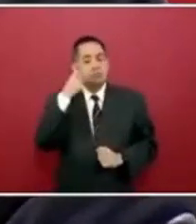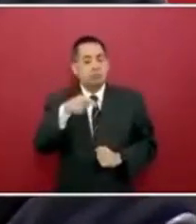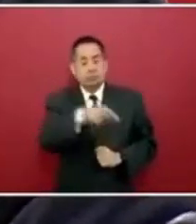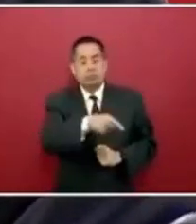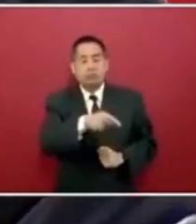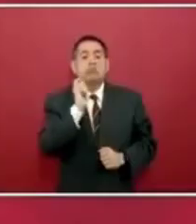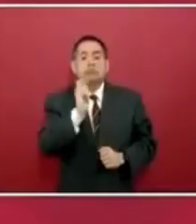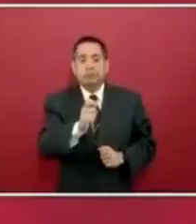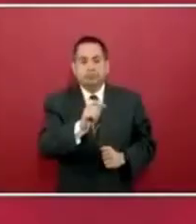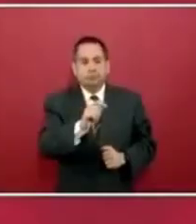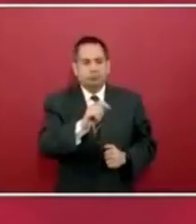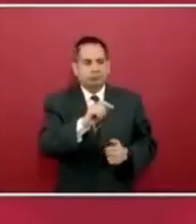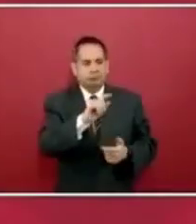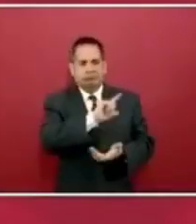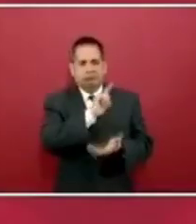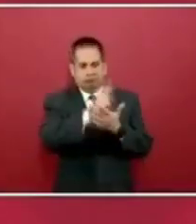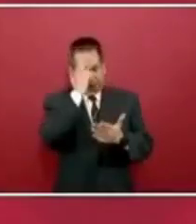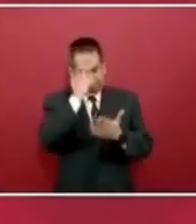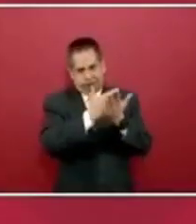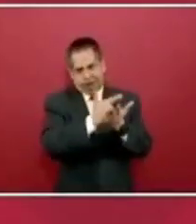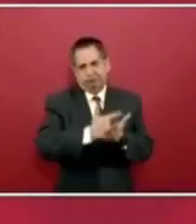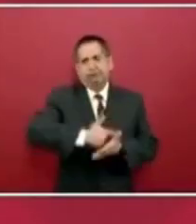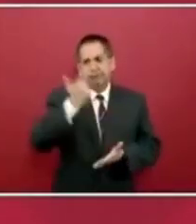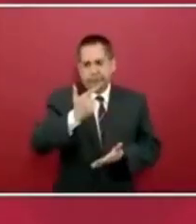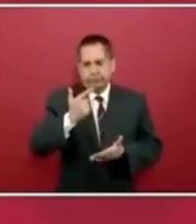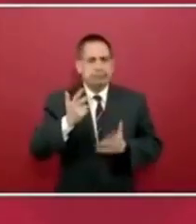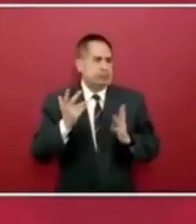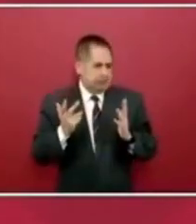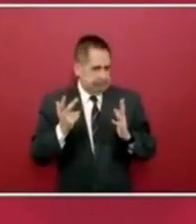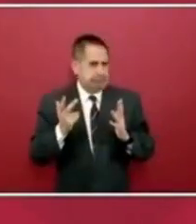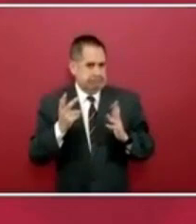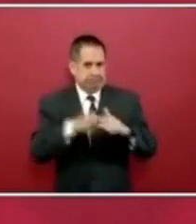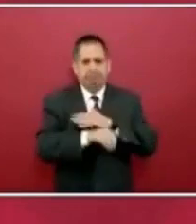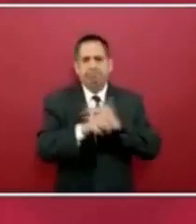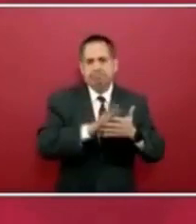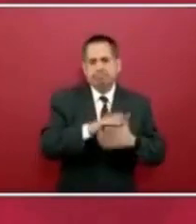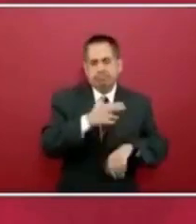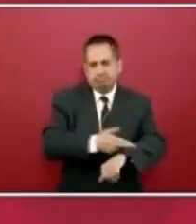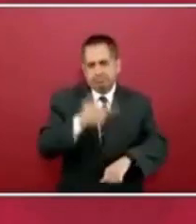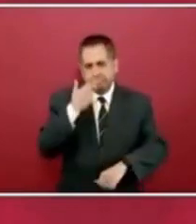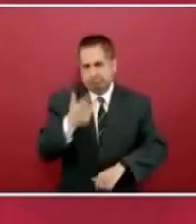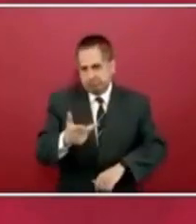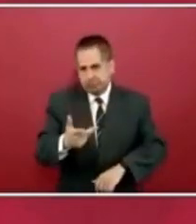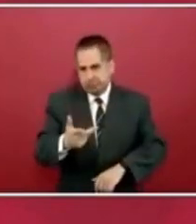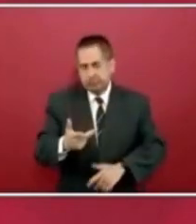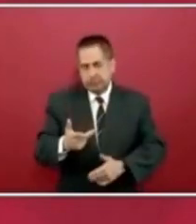grave sólo se han podido mantener